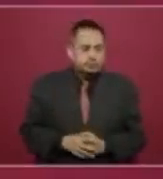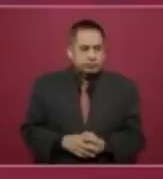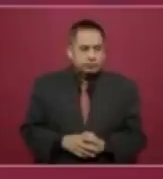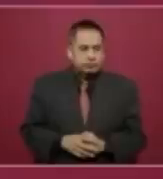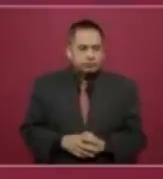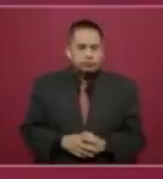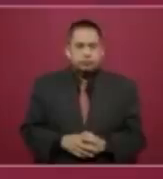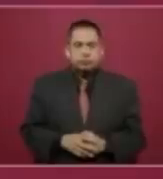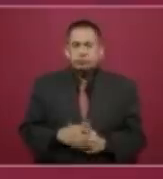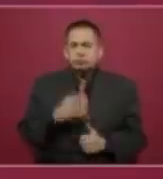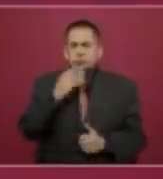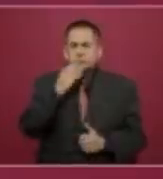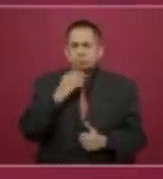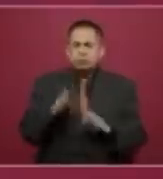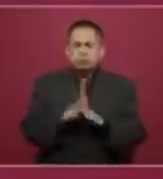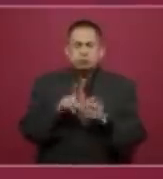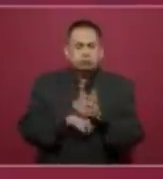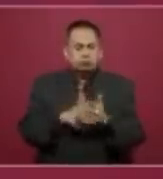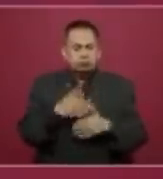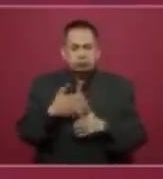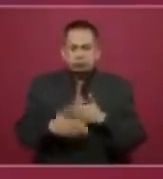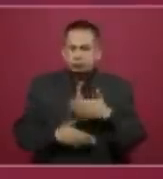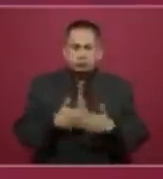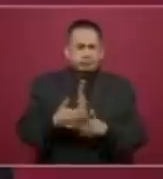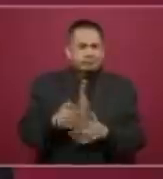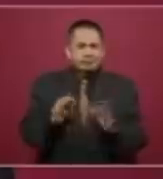es muy bueno el avance.